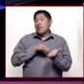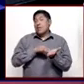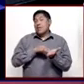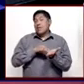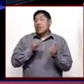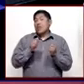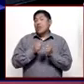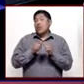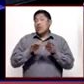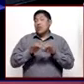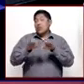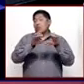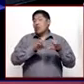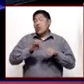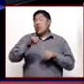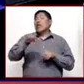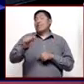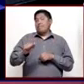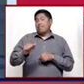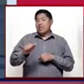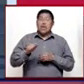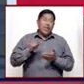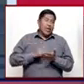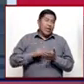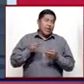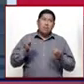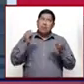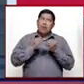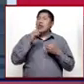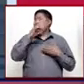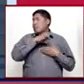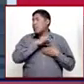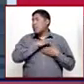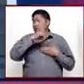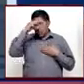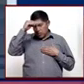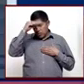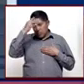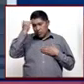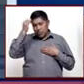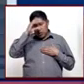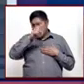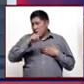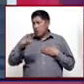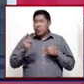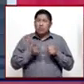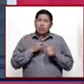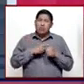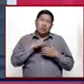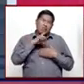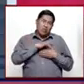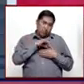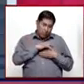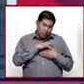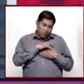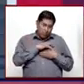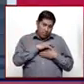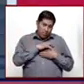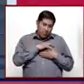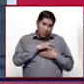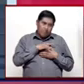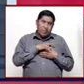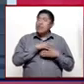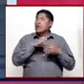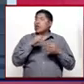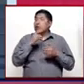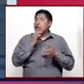mano de la inteligencia artificial. Este abarca un beneficio para el lado masculino, ya que ellos serían los principales beneficiados. ¿Alguna